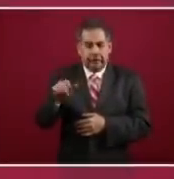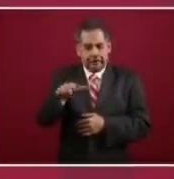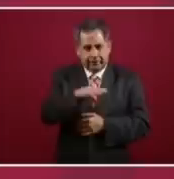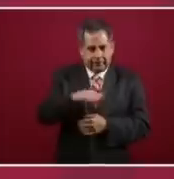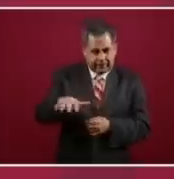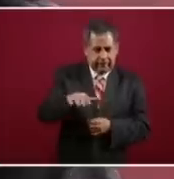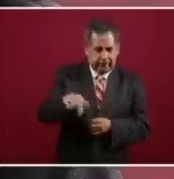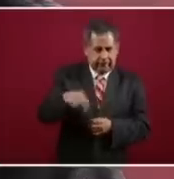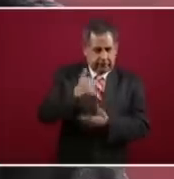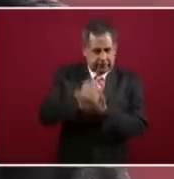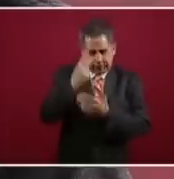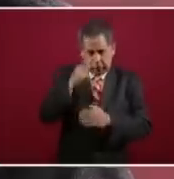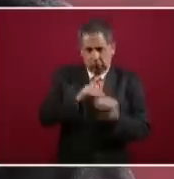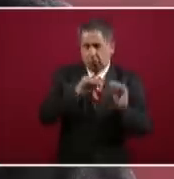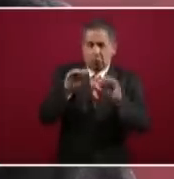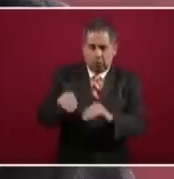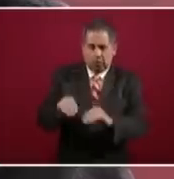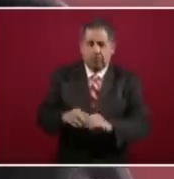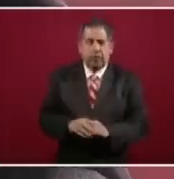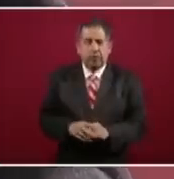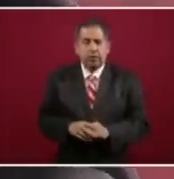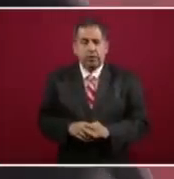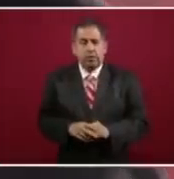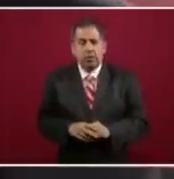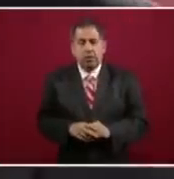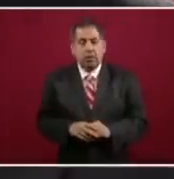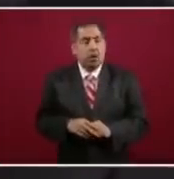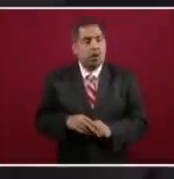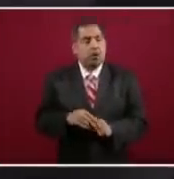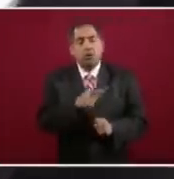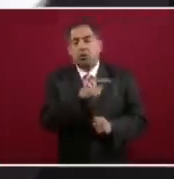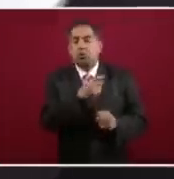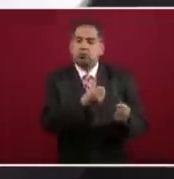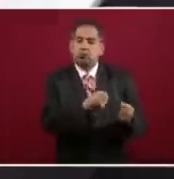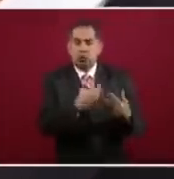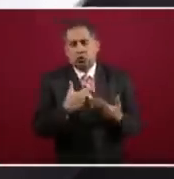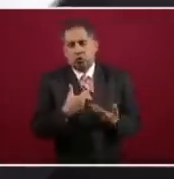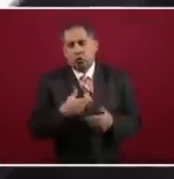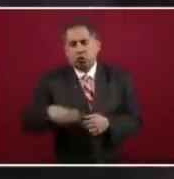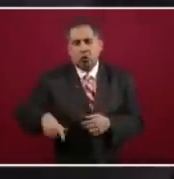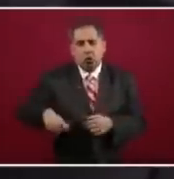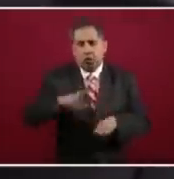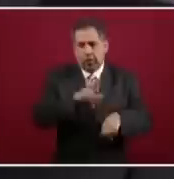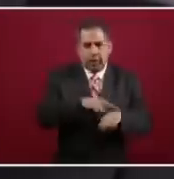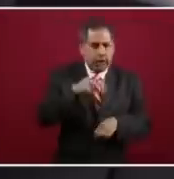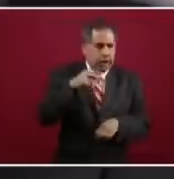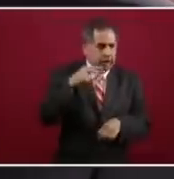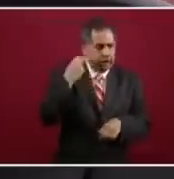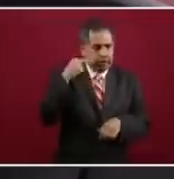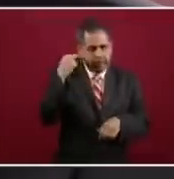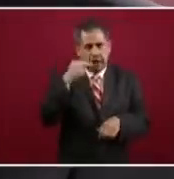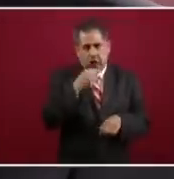entonces como fue un acto de generosidad del gobernador